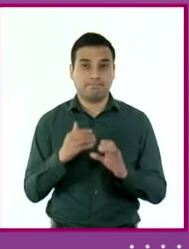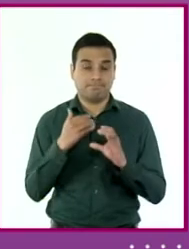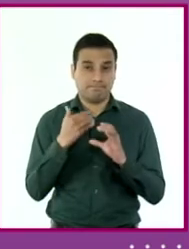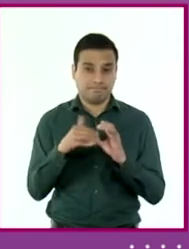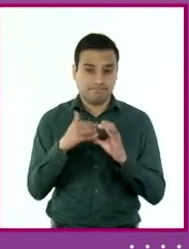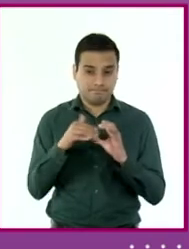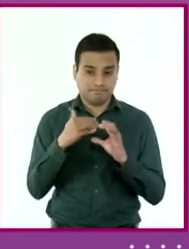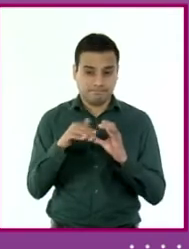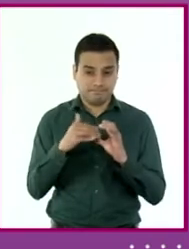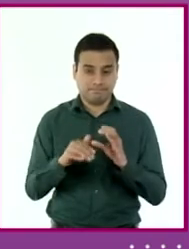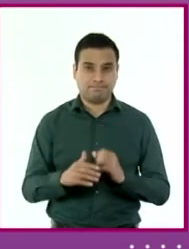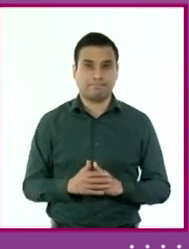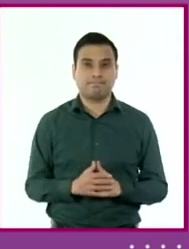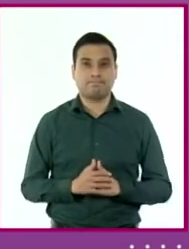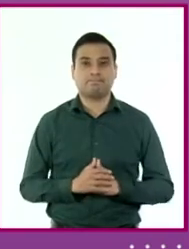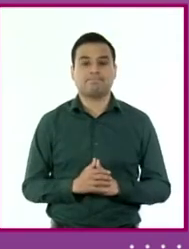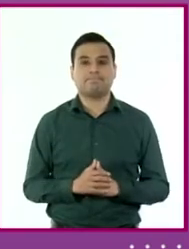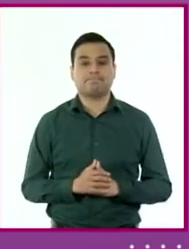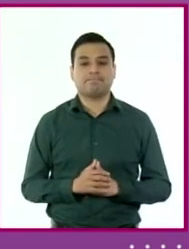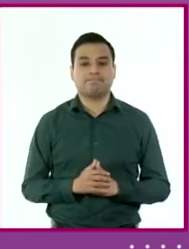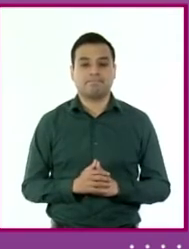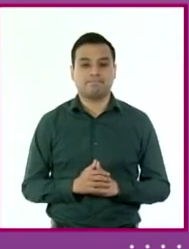Email address. Email address.